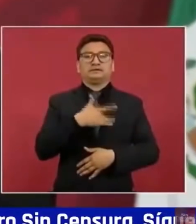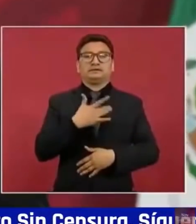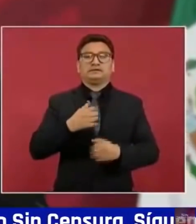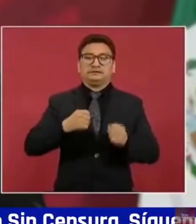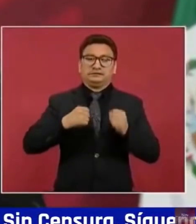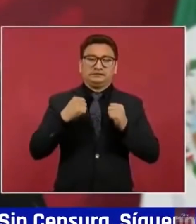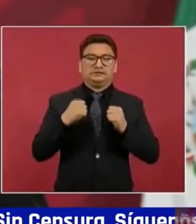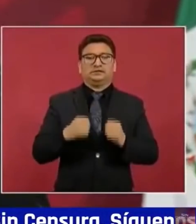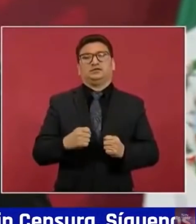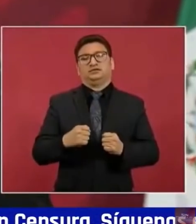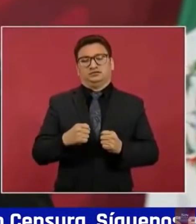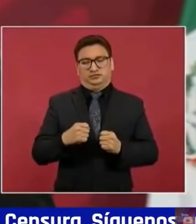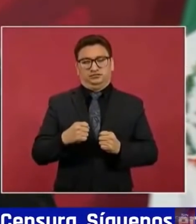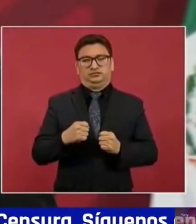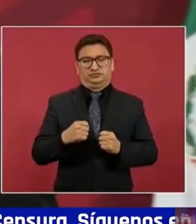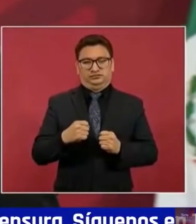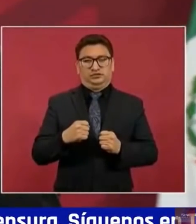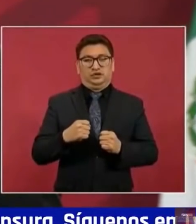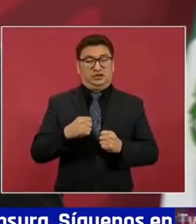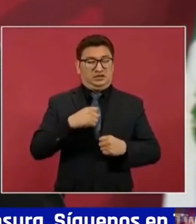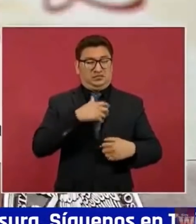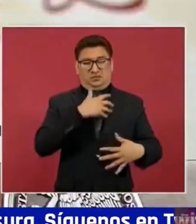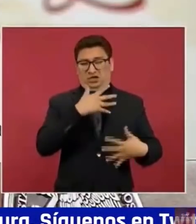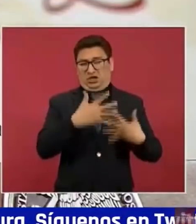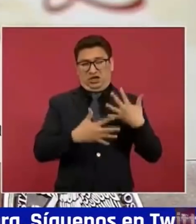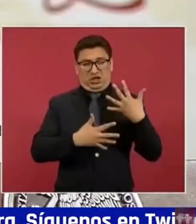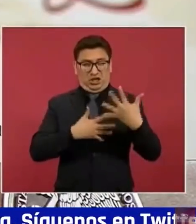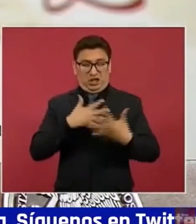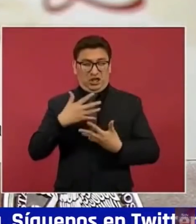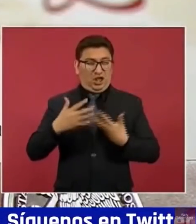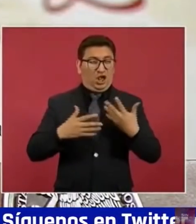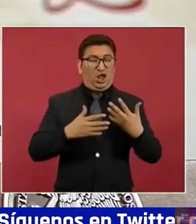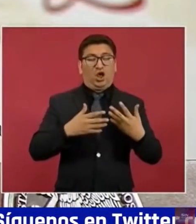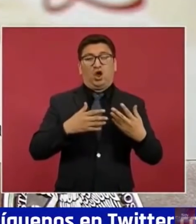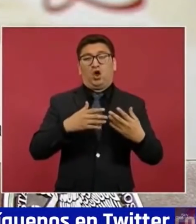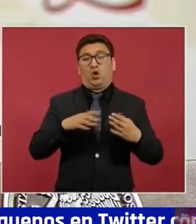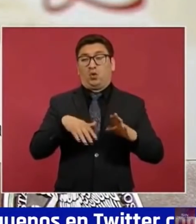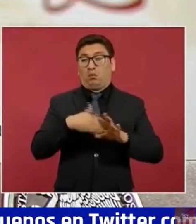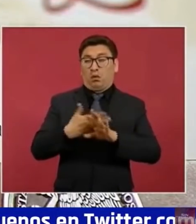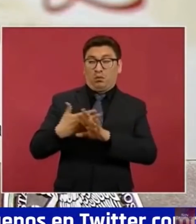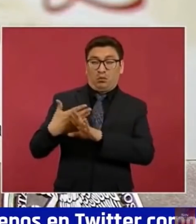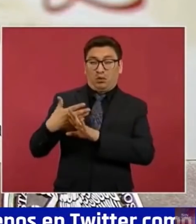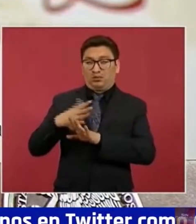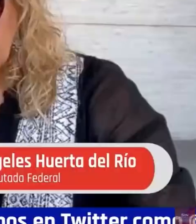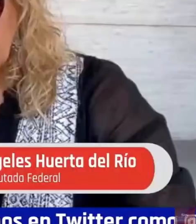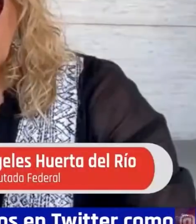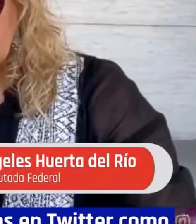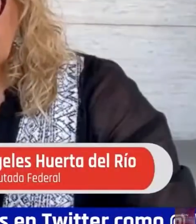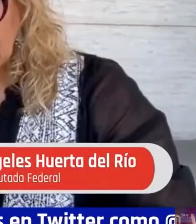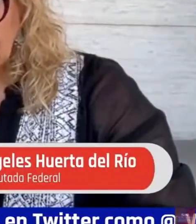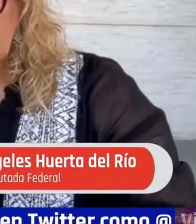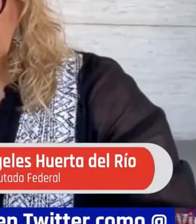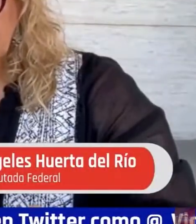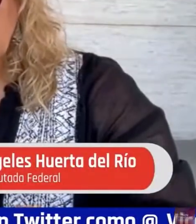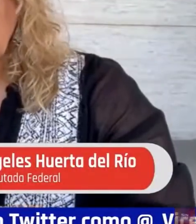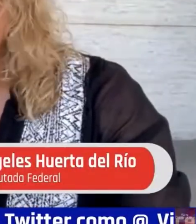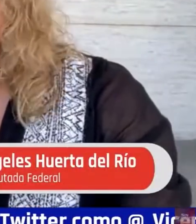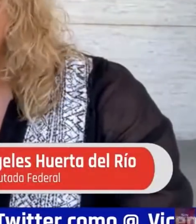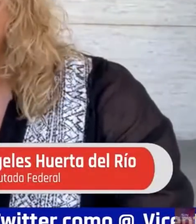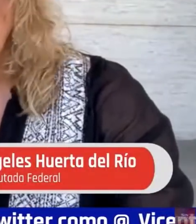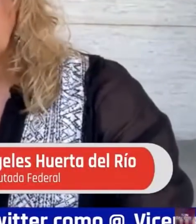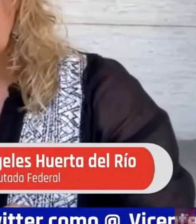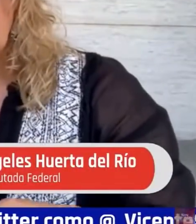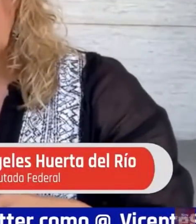la componen los órganos autónomos, en donde ya uno de ellos declaró hace poco,